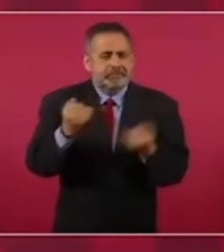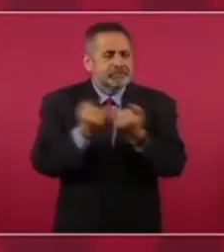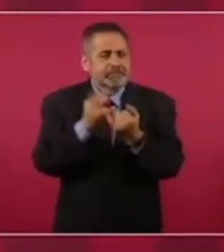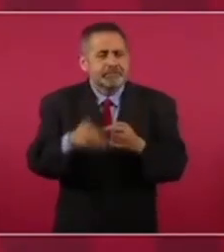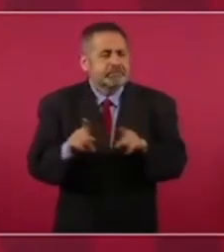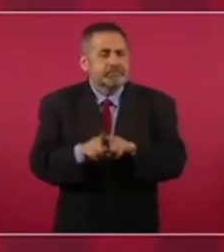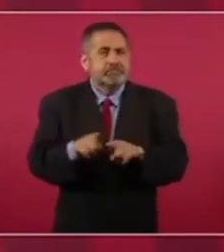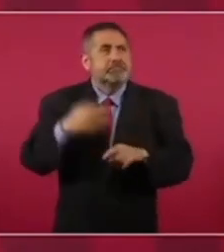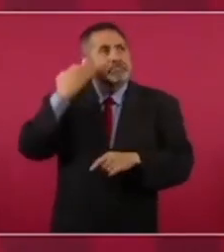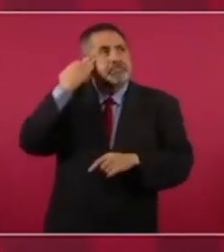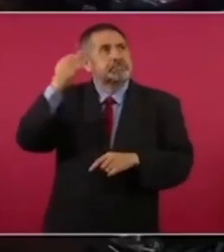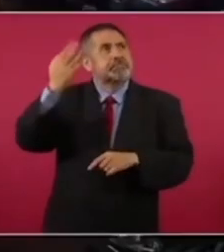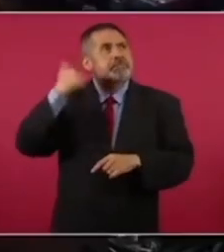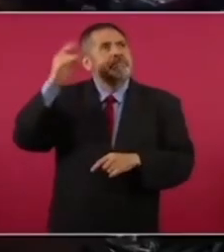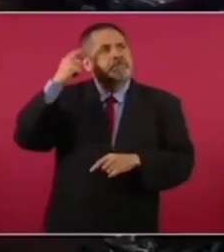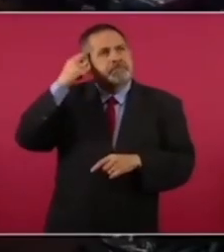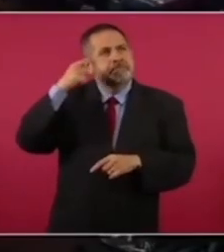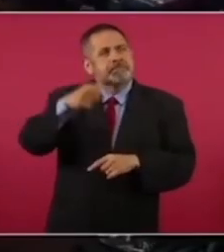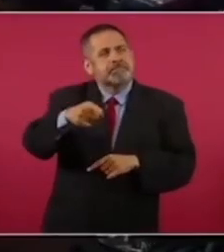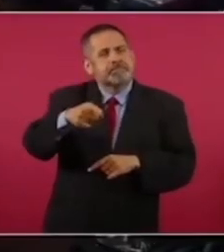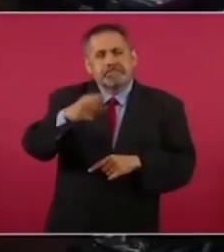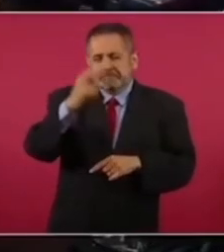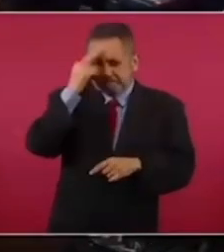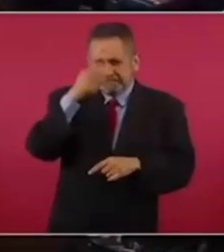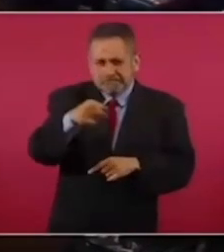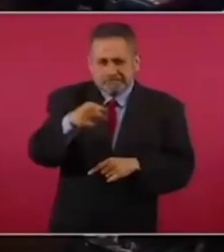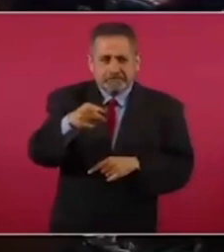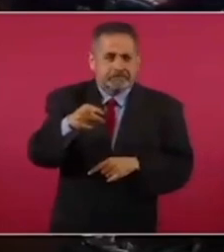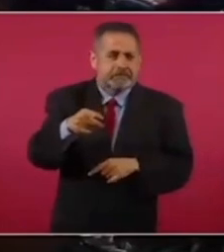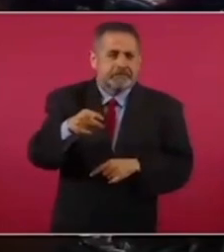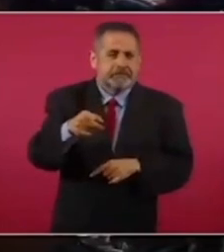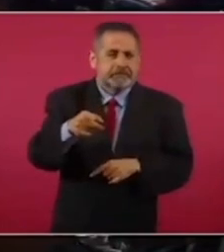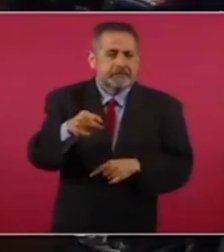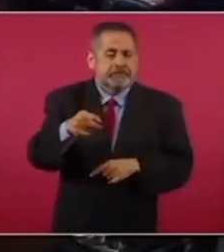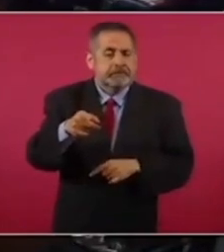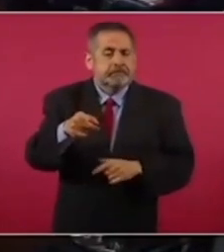los tiempos en que